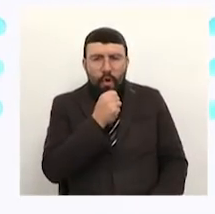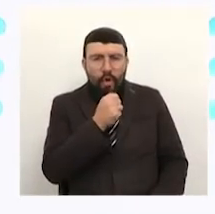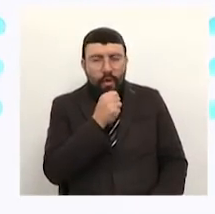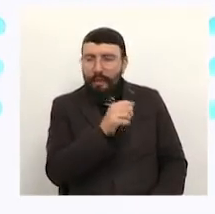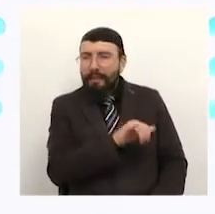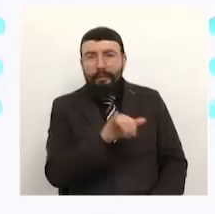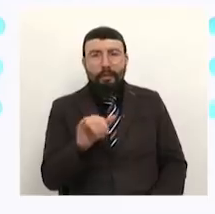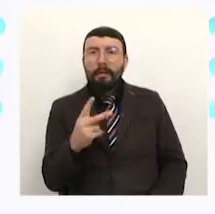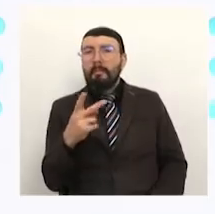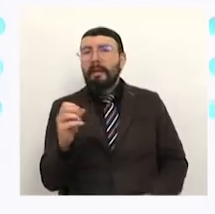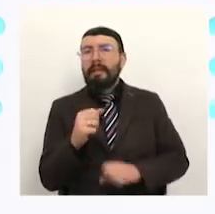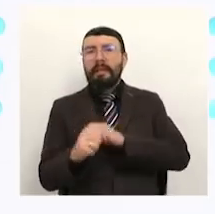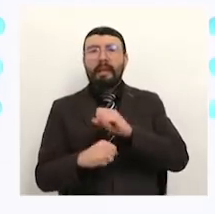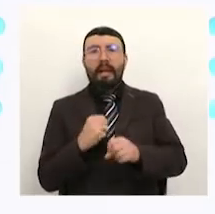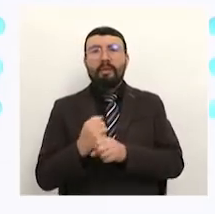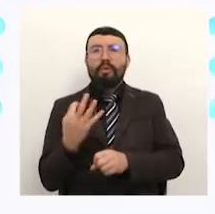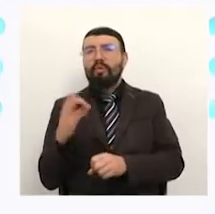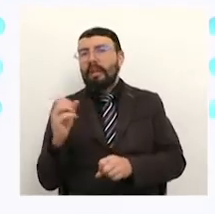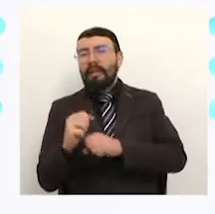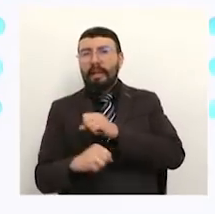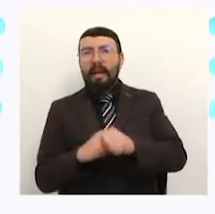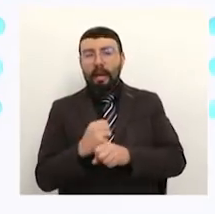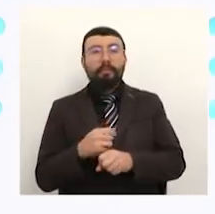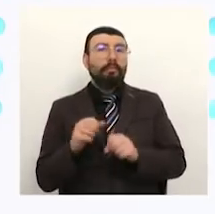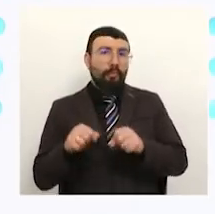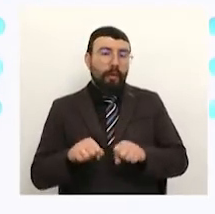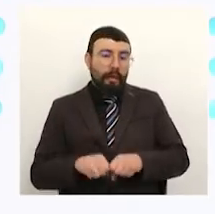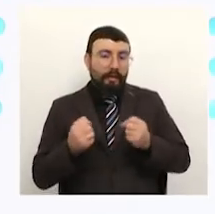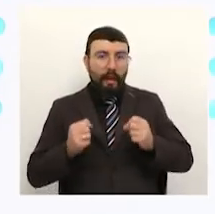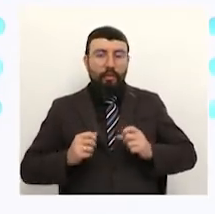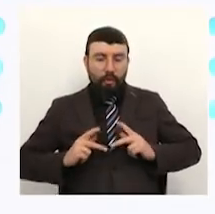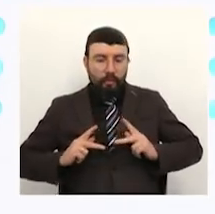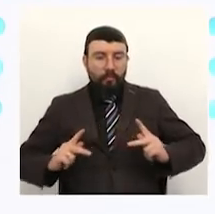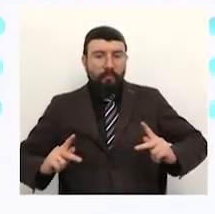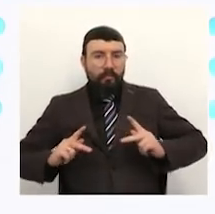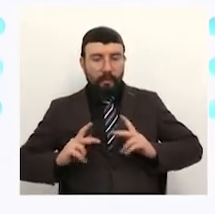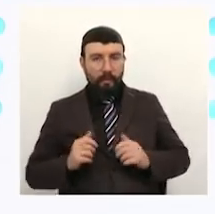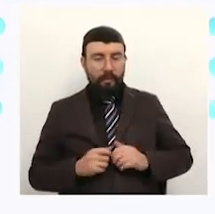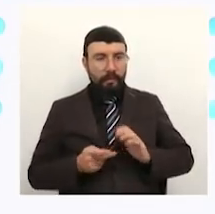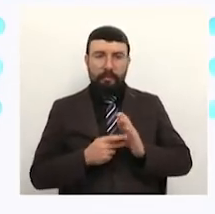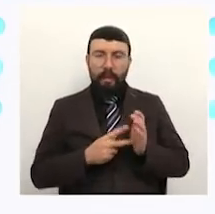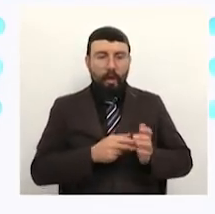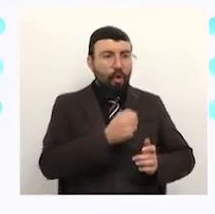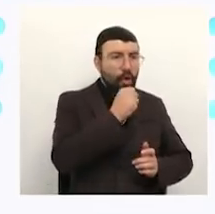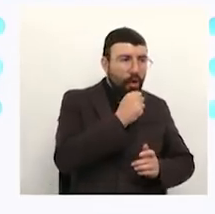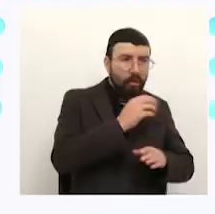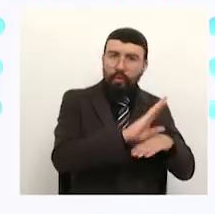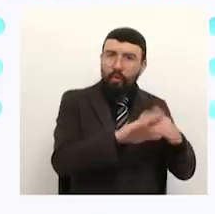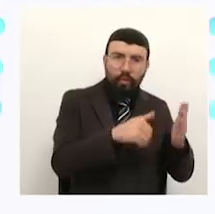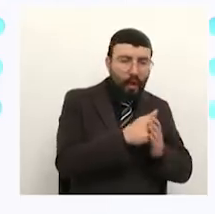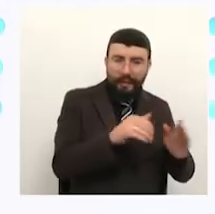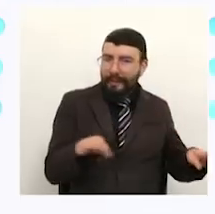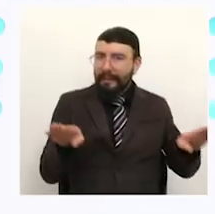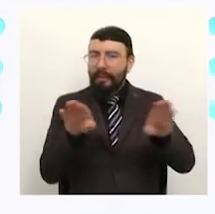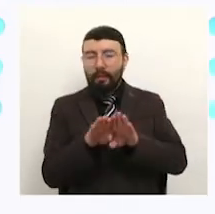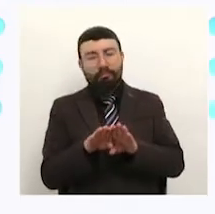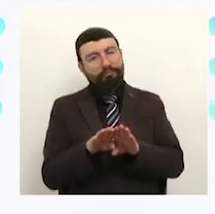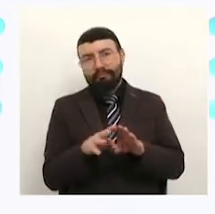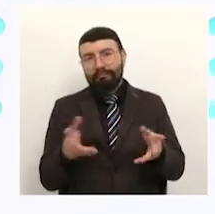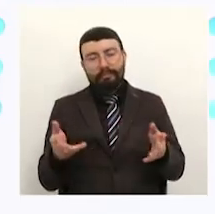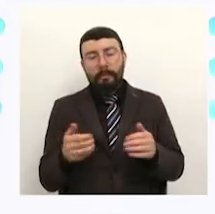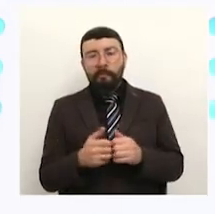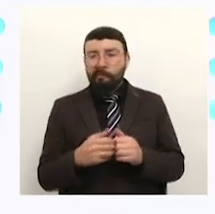y puede producir un daño permanente al pulmón entonces mire que no es todas toses no son los mismos lo mismo por eso el doctor decía crítica podemos